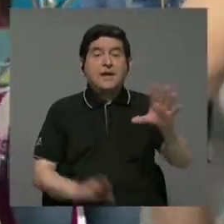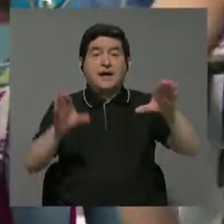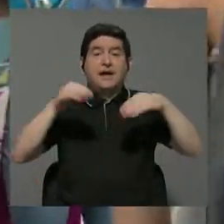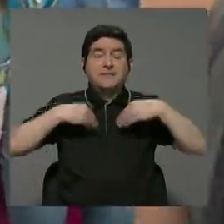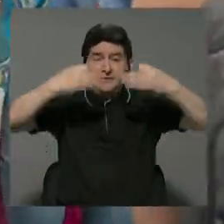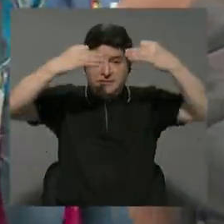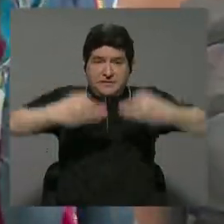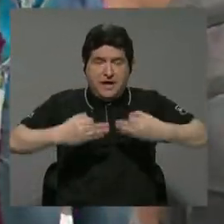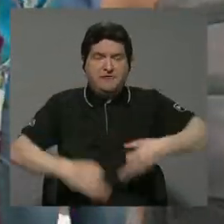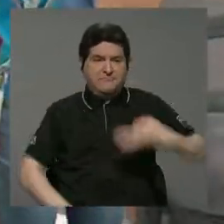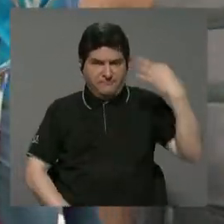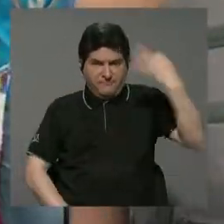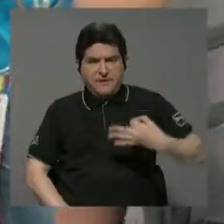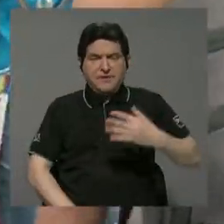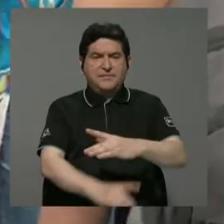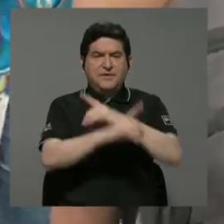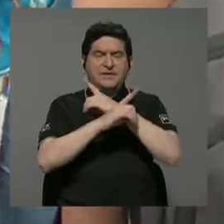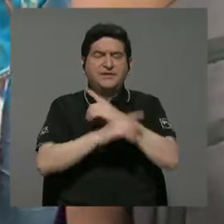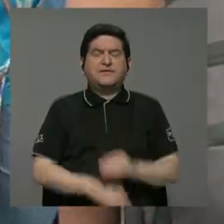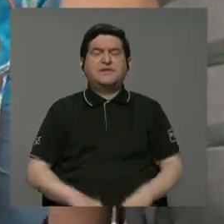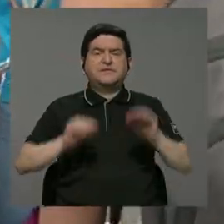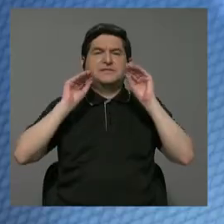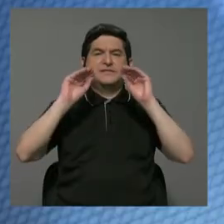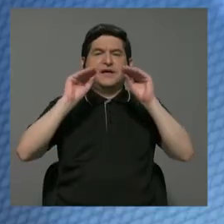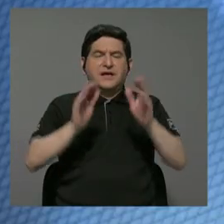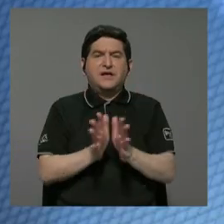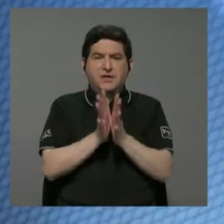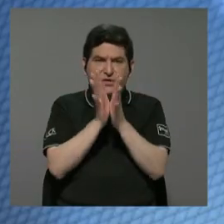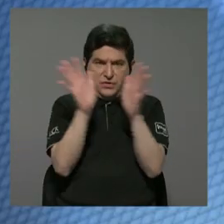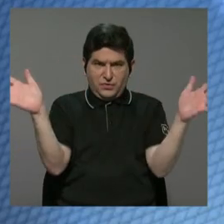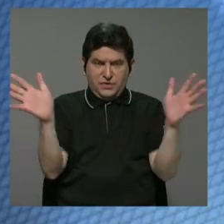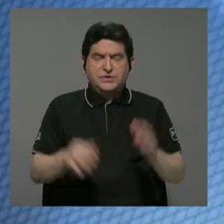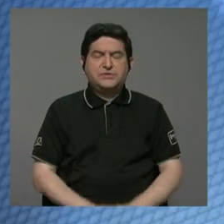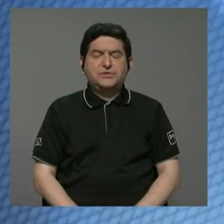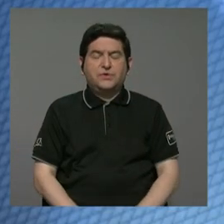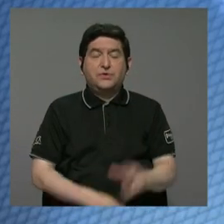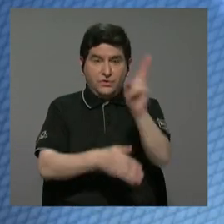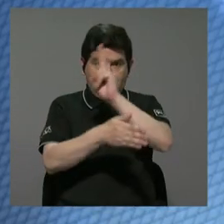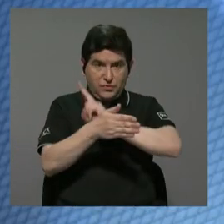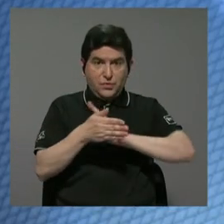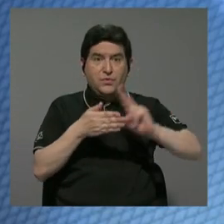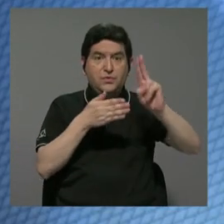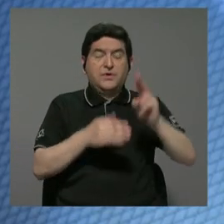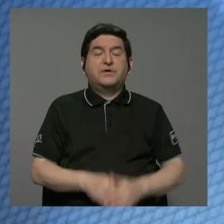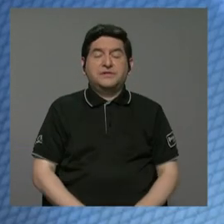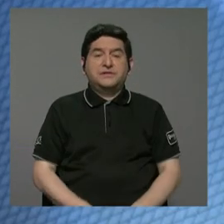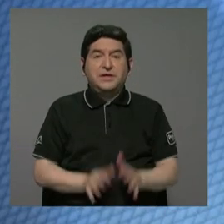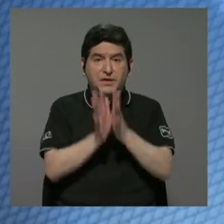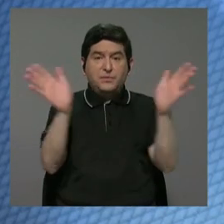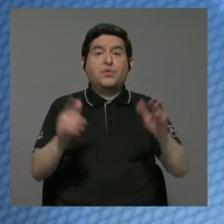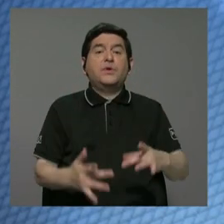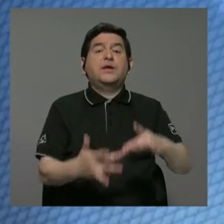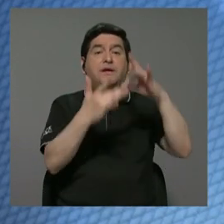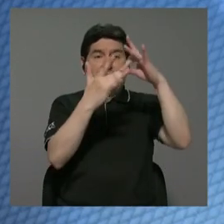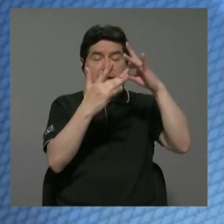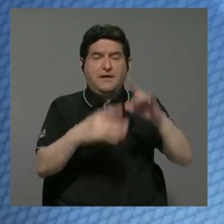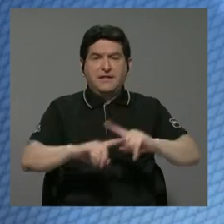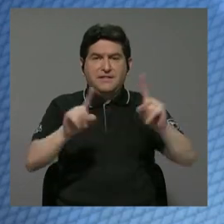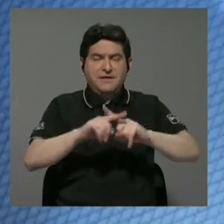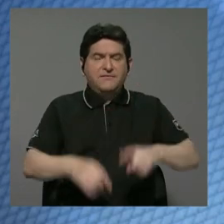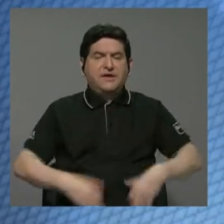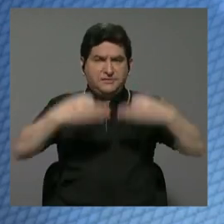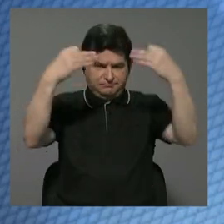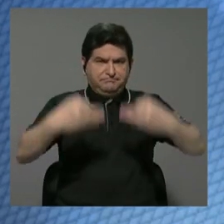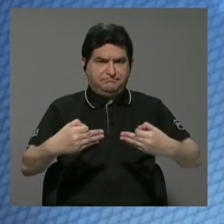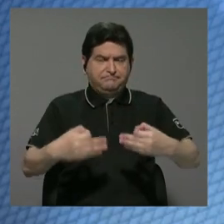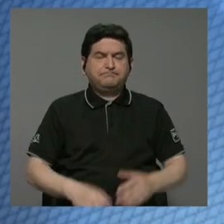que sean contundentes en defensa de la educación pública, de la educación superior pública en particular, con varias medidas,